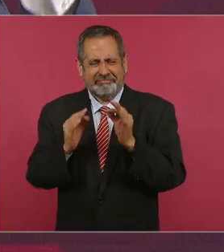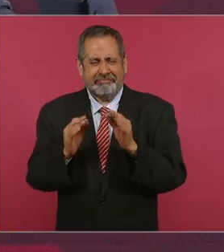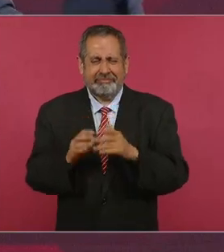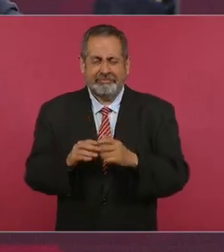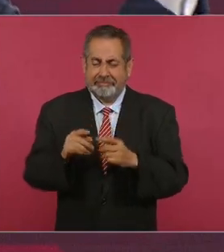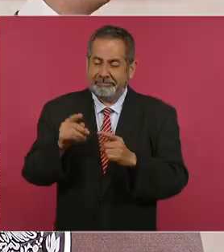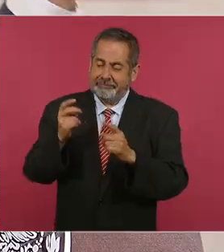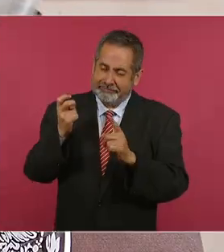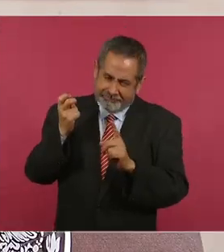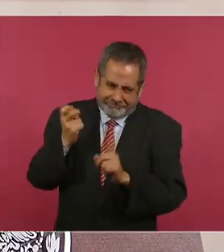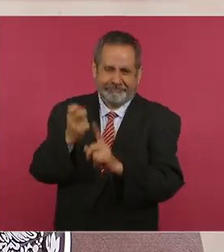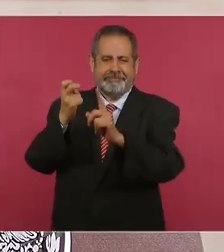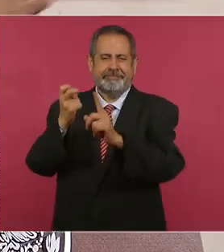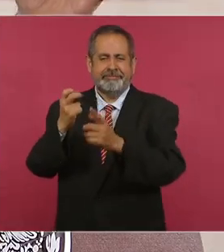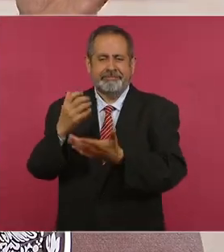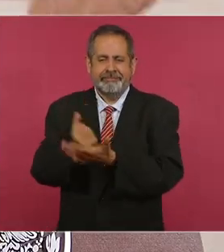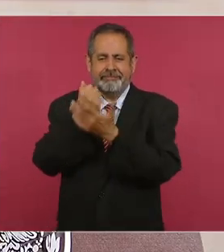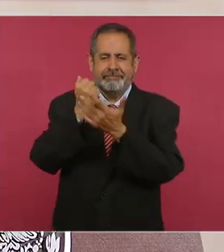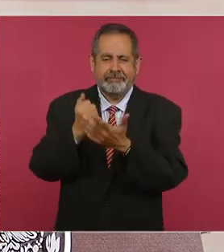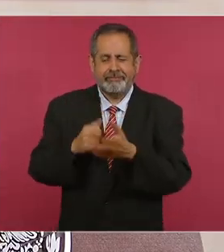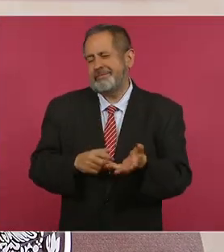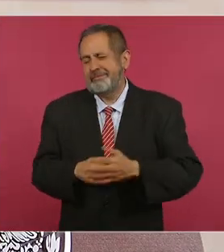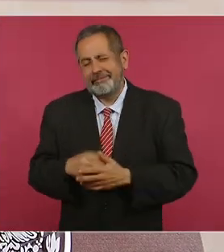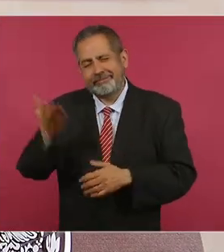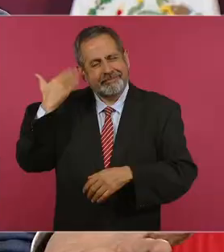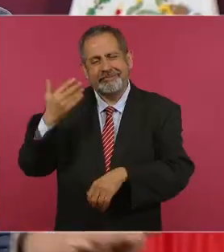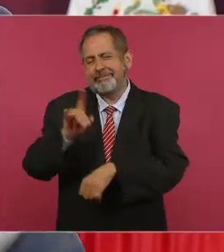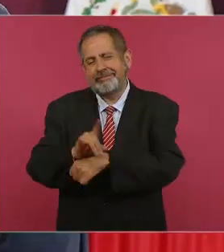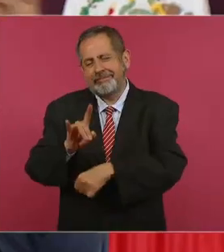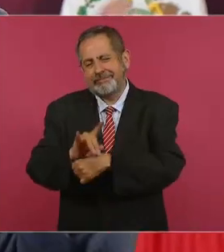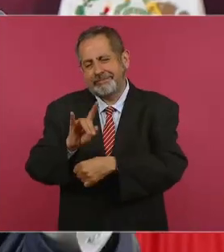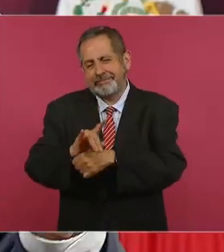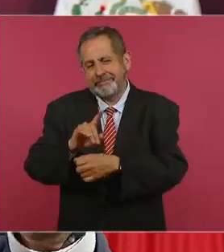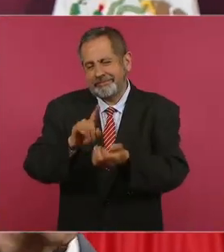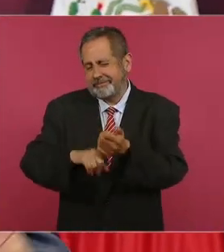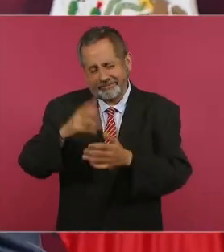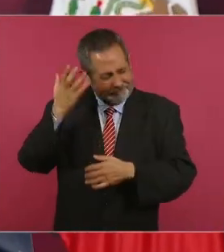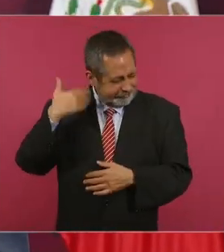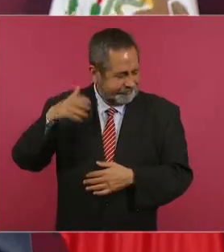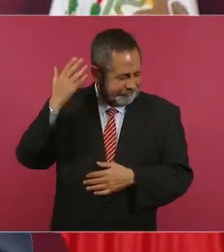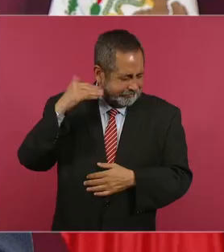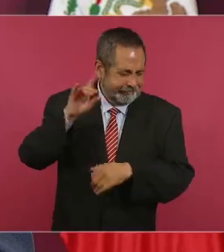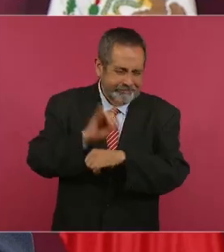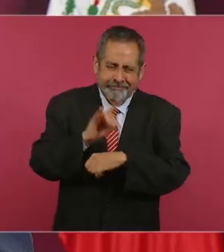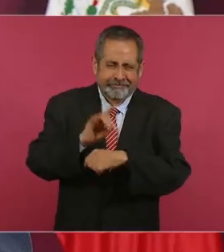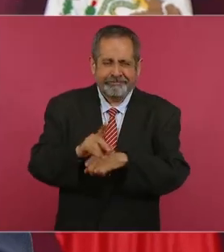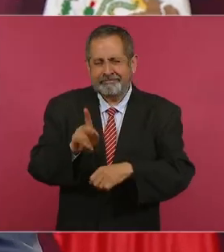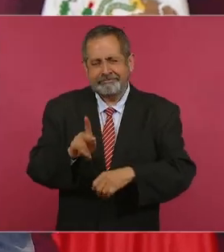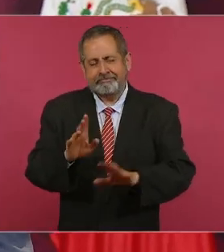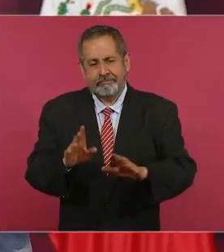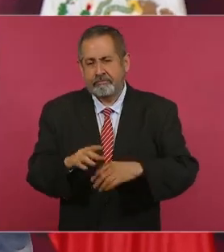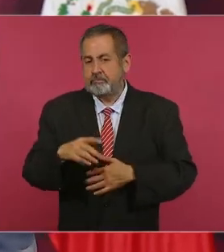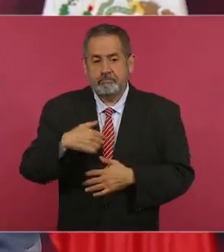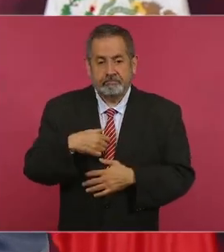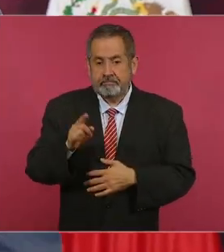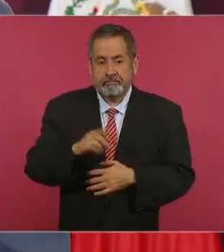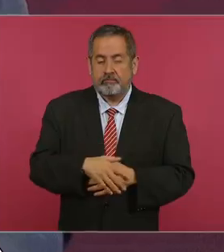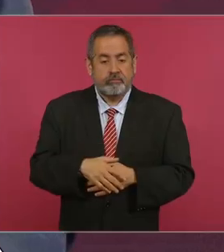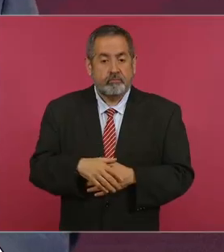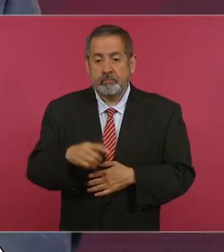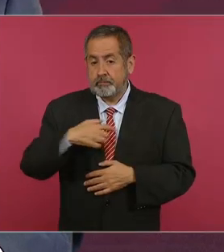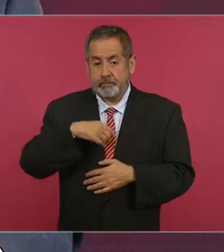es fulana o es fulano, ya. Era la simulación que había. Yo nunca he